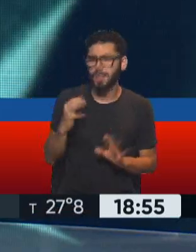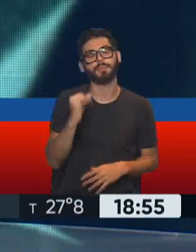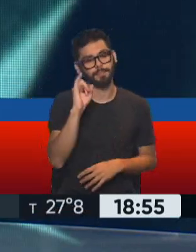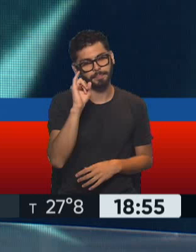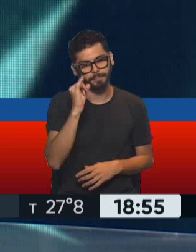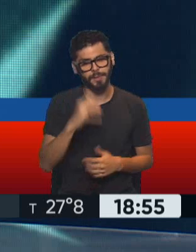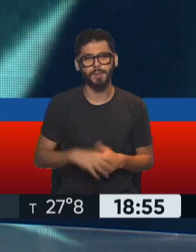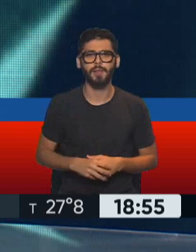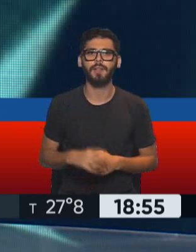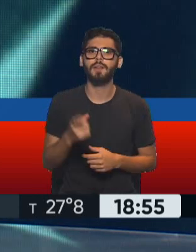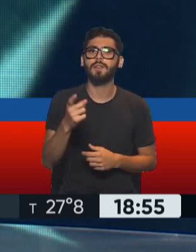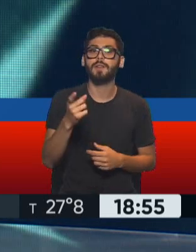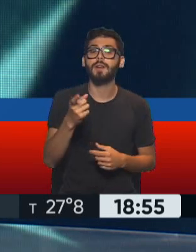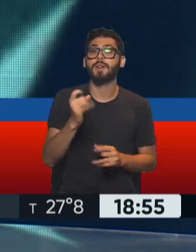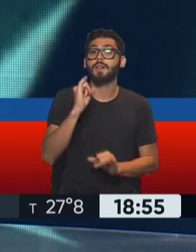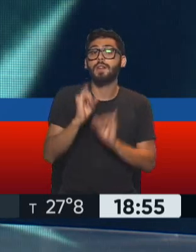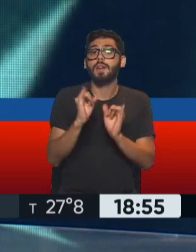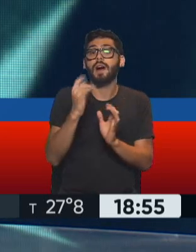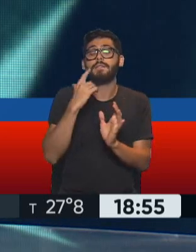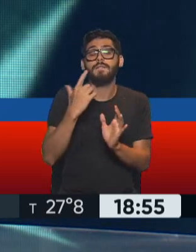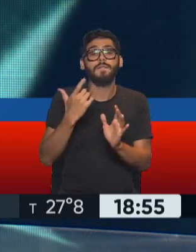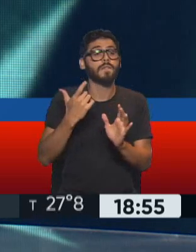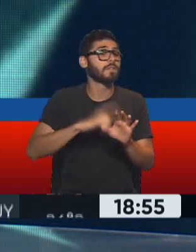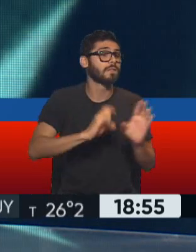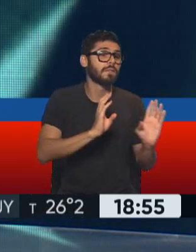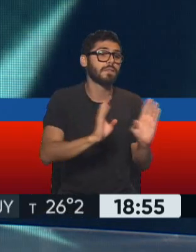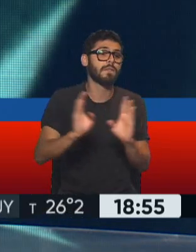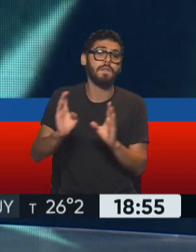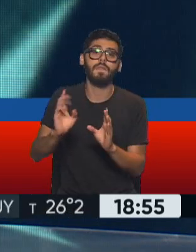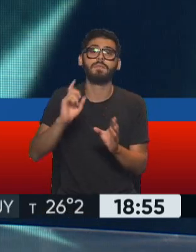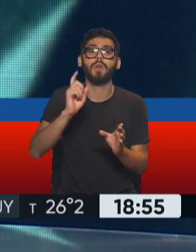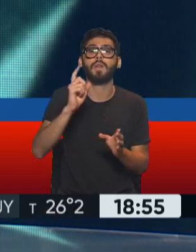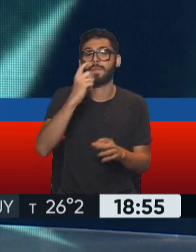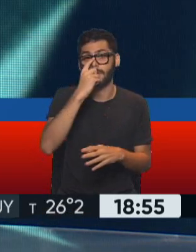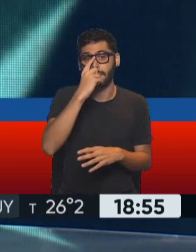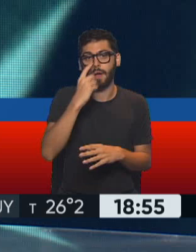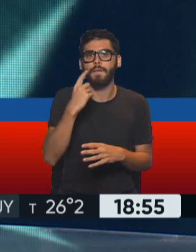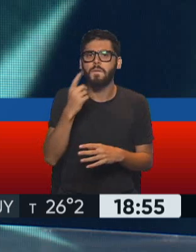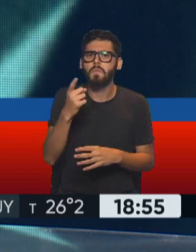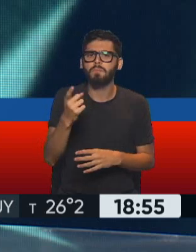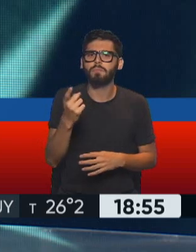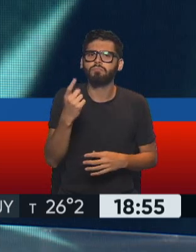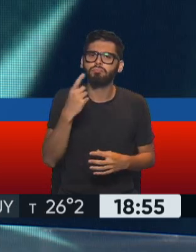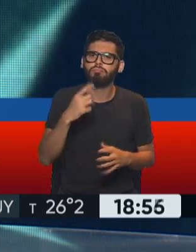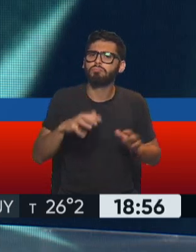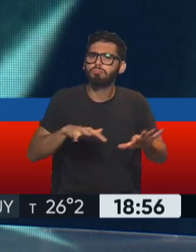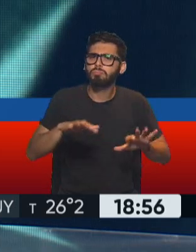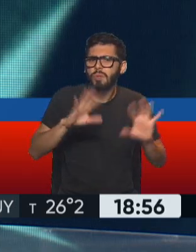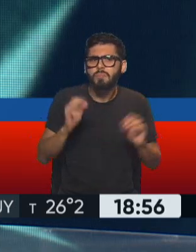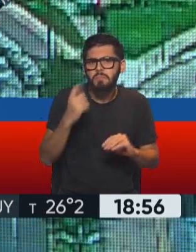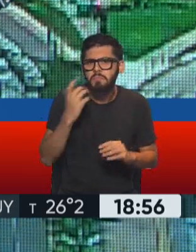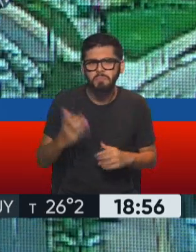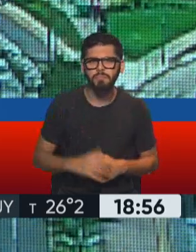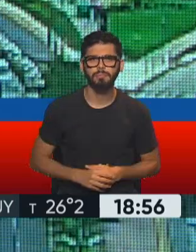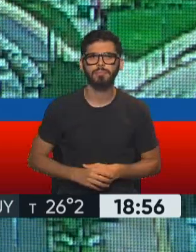Gabriela, también, y hacer una cronología, pero sobre todo comenzamos con una lectura, Ricardo, que usted puede hacer sobre el caso